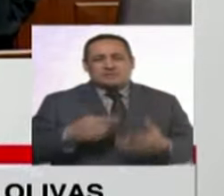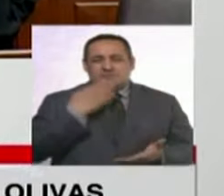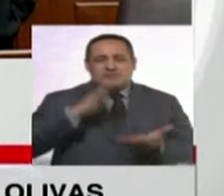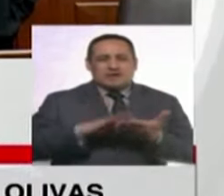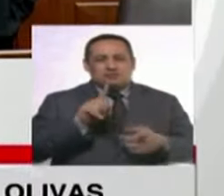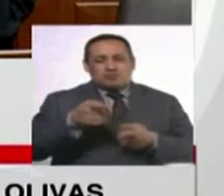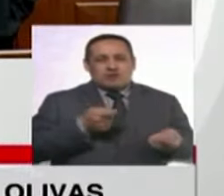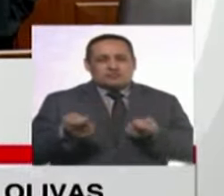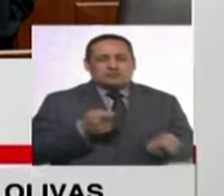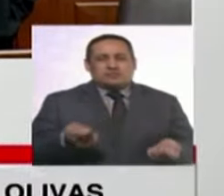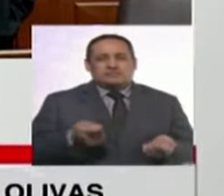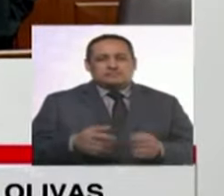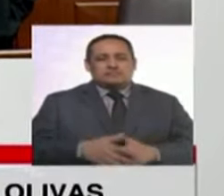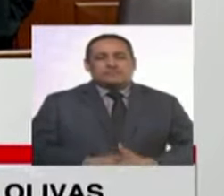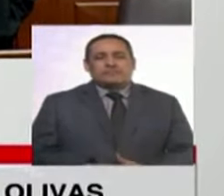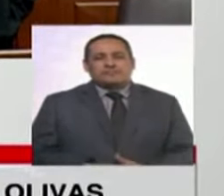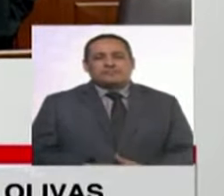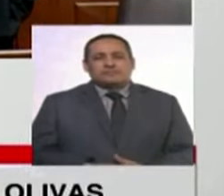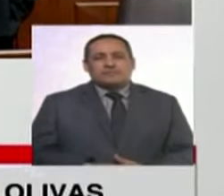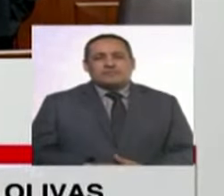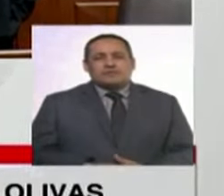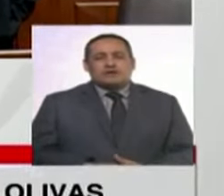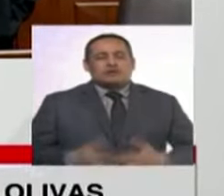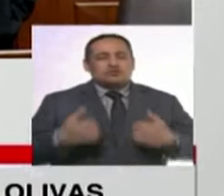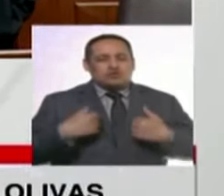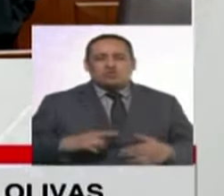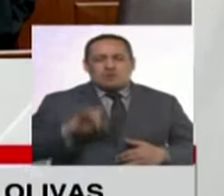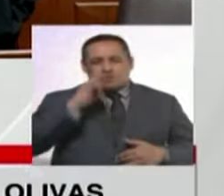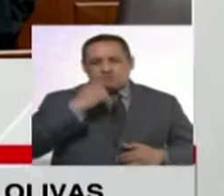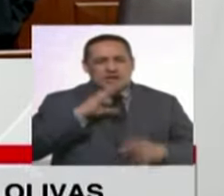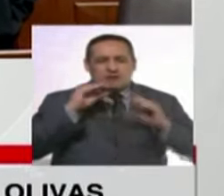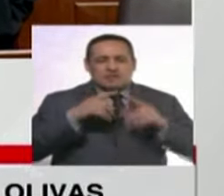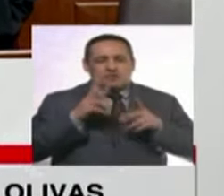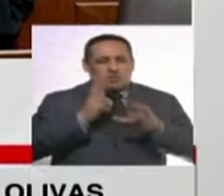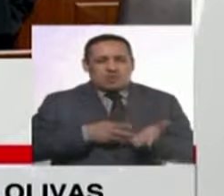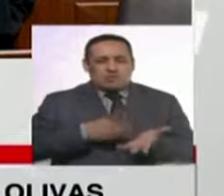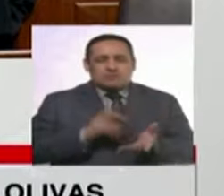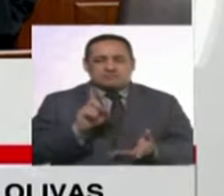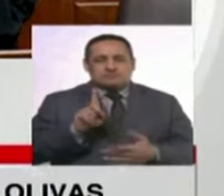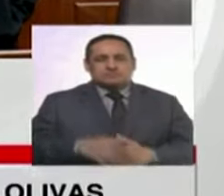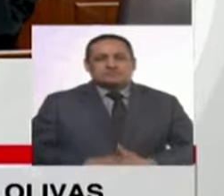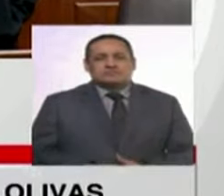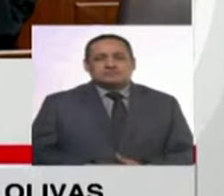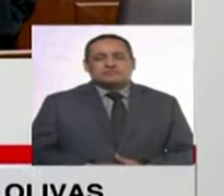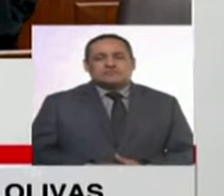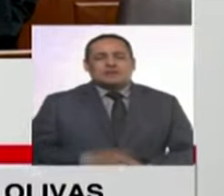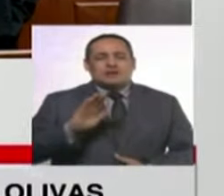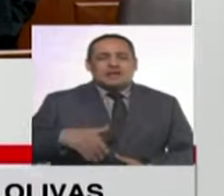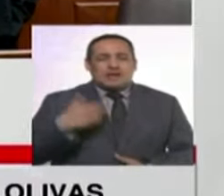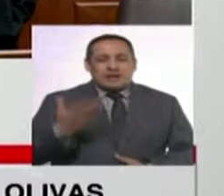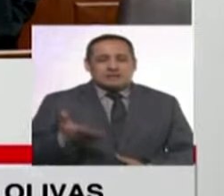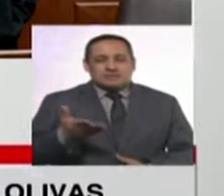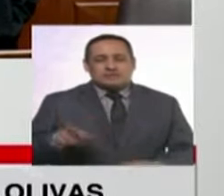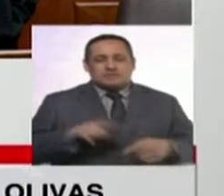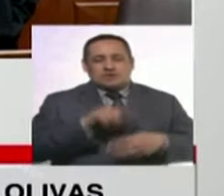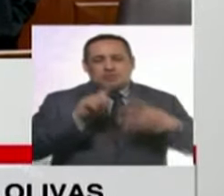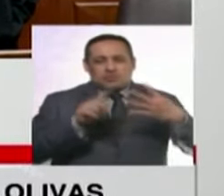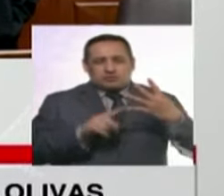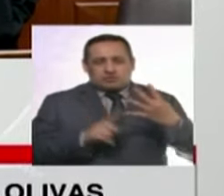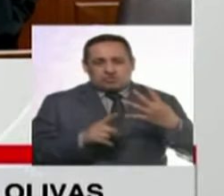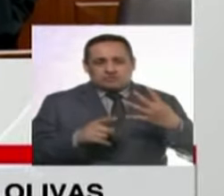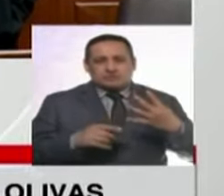gestión no voy a aburrir con ello hay cuatro